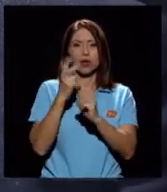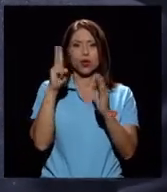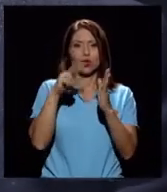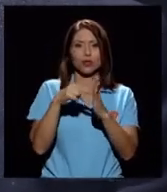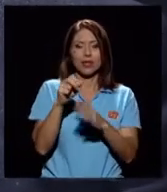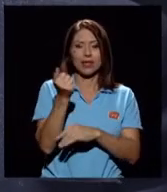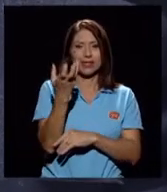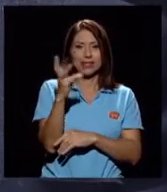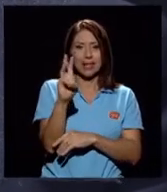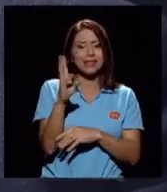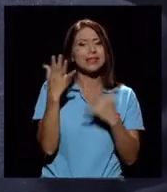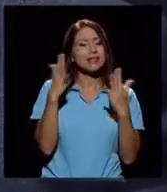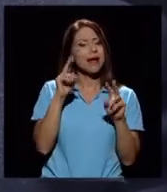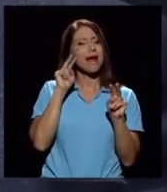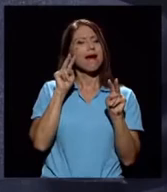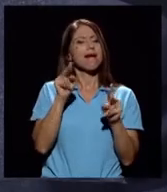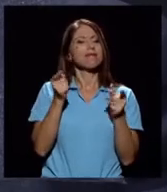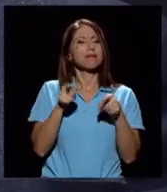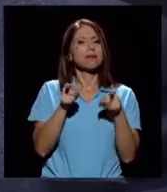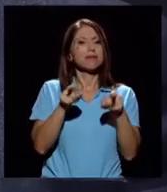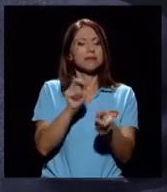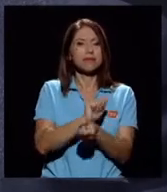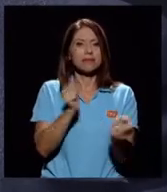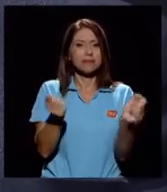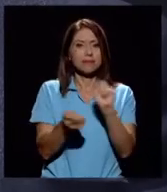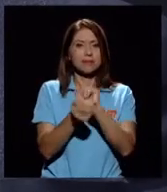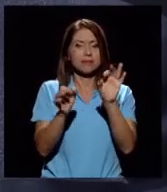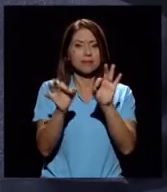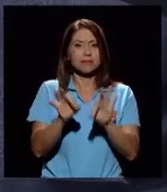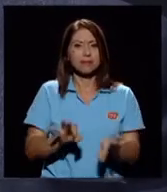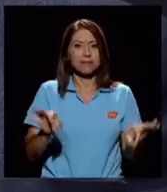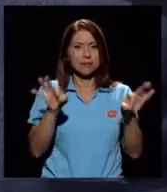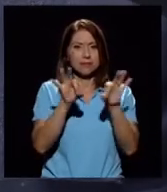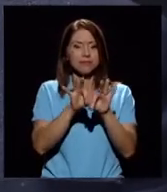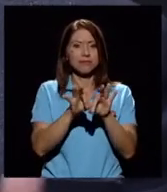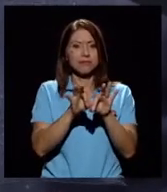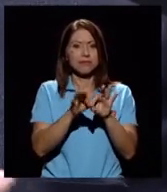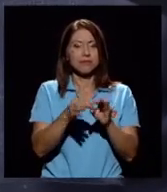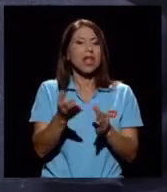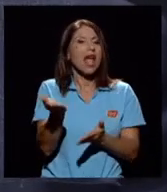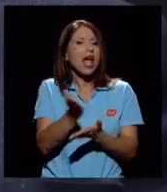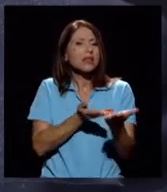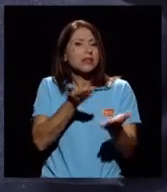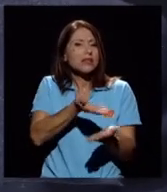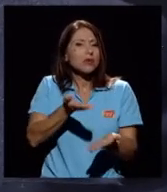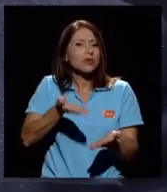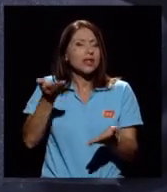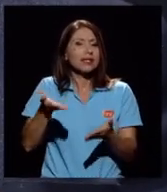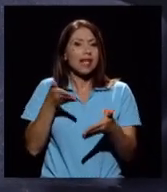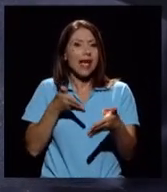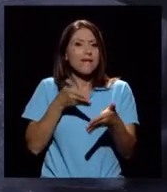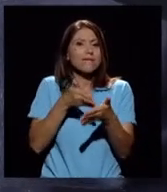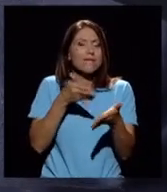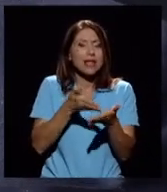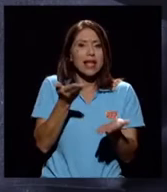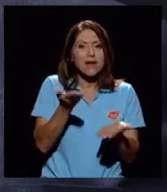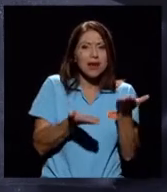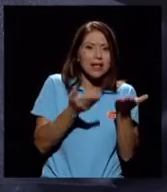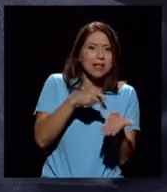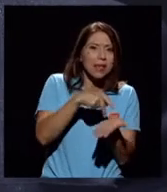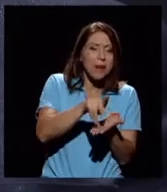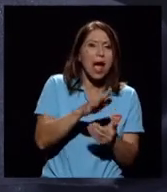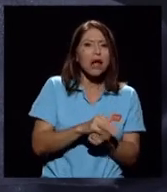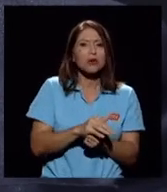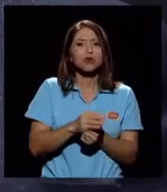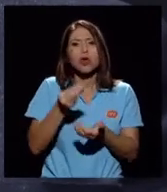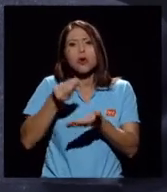perfilaba un cambio importante en en ciertas cosas que nos afectan la balanza de pagos las importaciones los precios